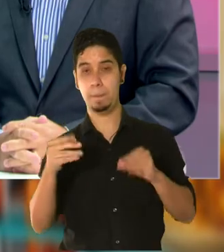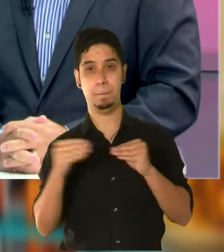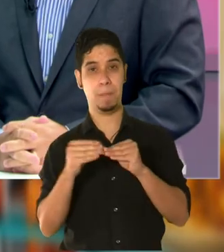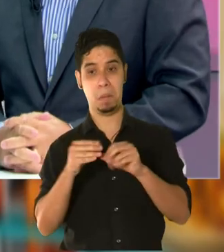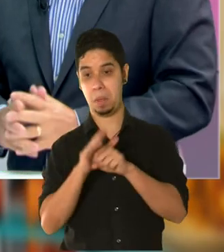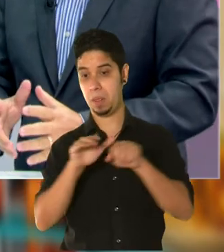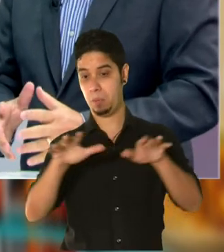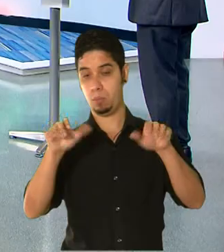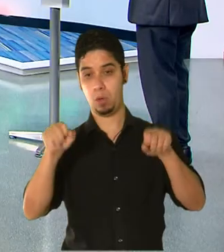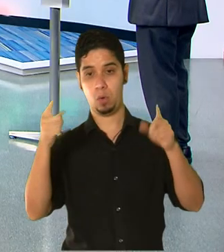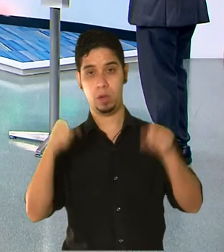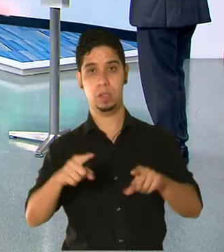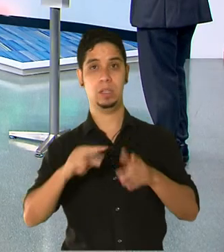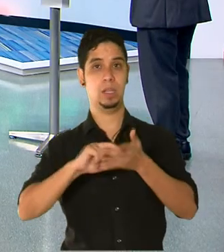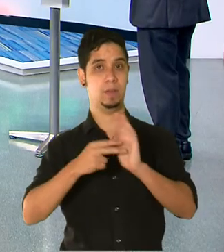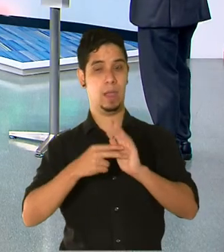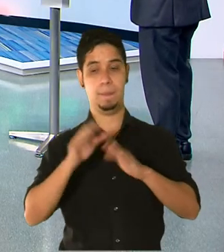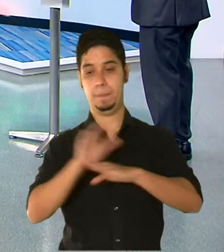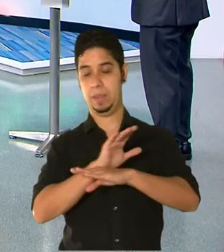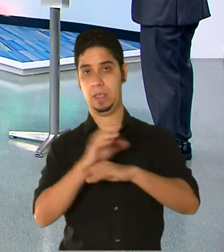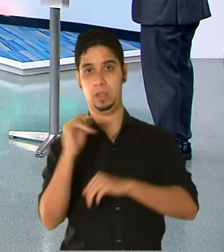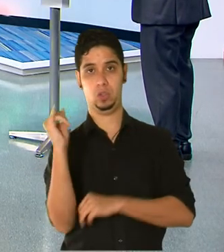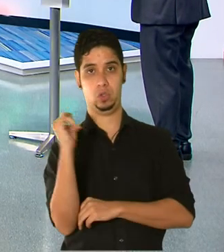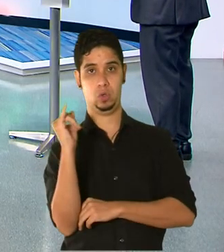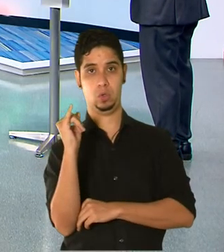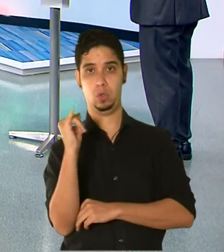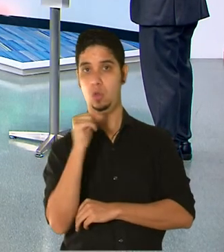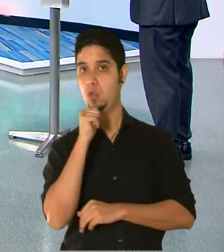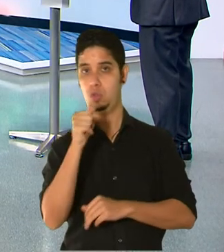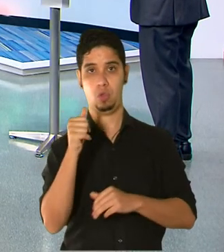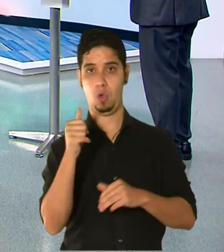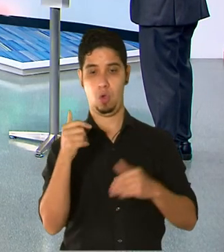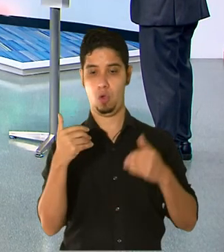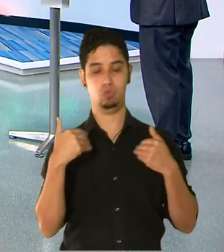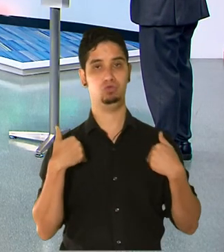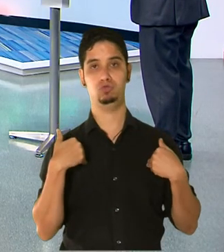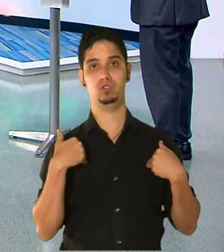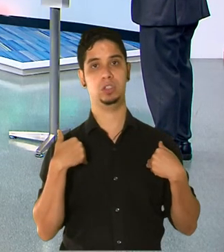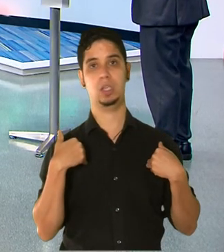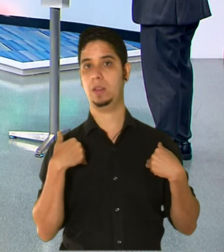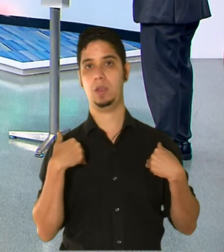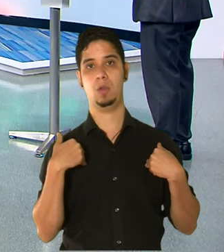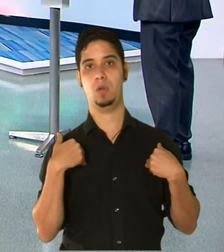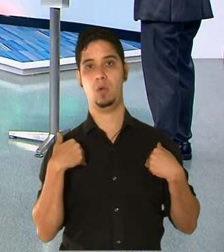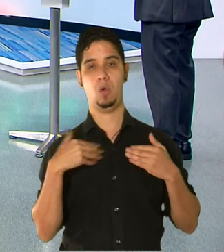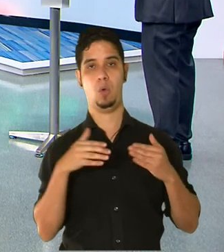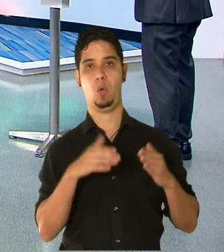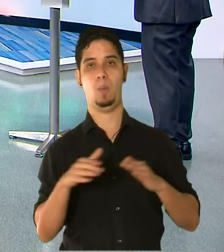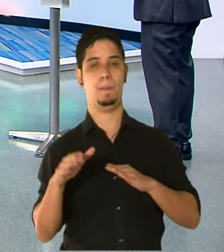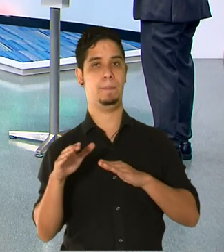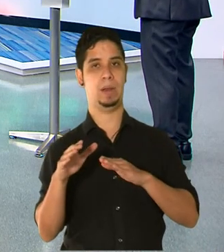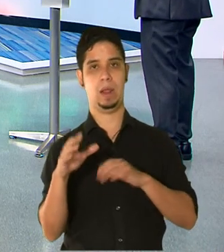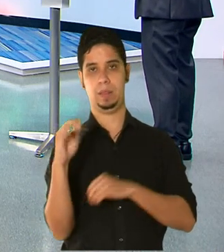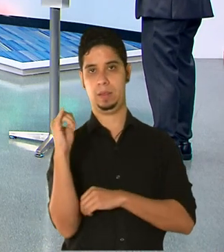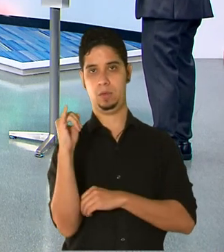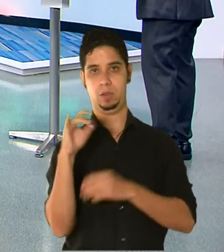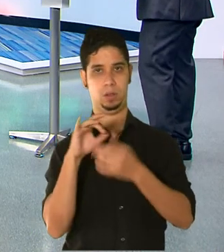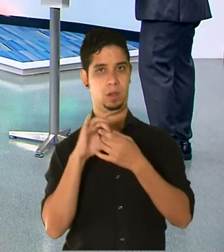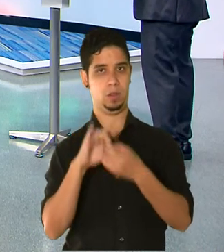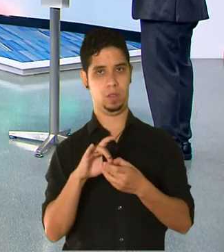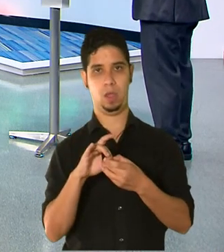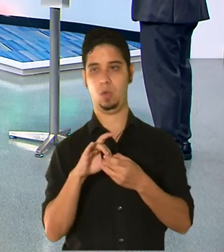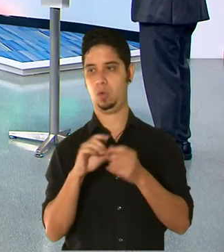la industria de seguros no creo que no cuenta con con seguros que tienen que ver con emergencia